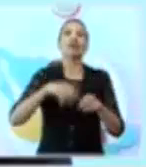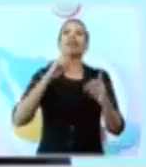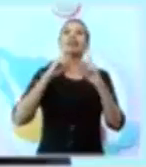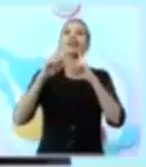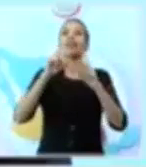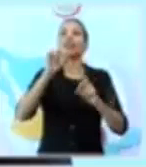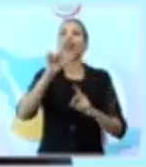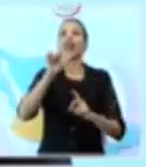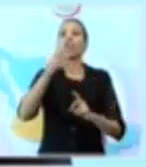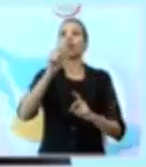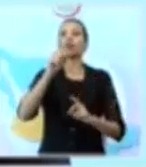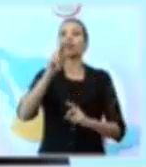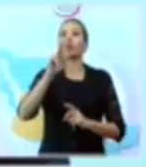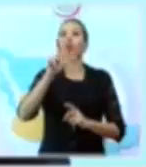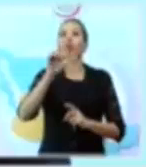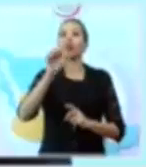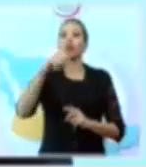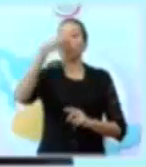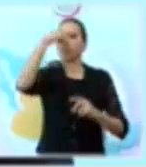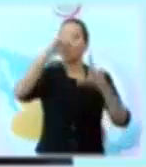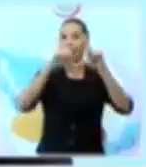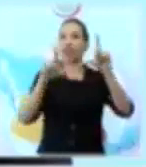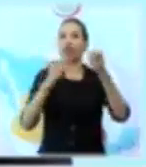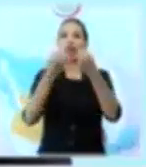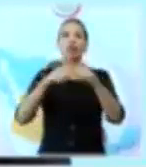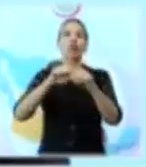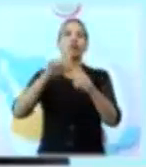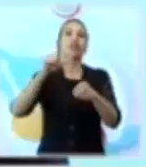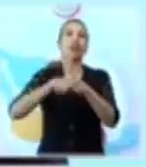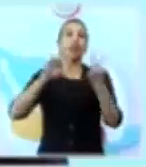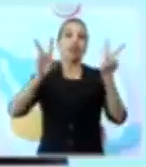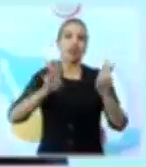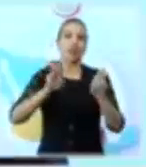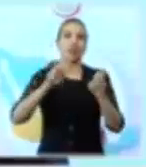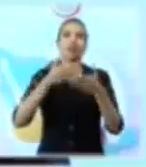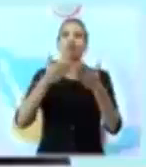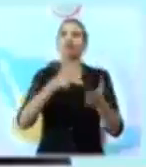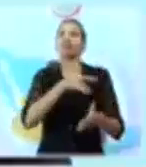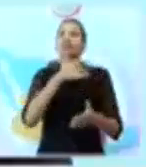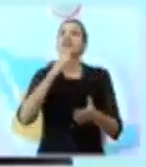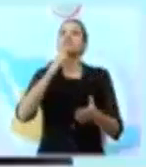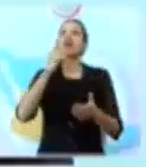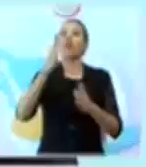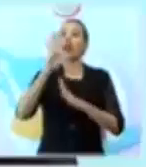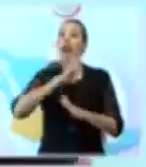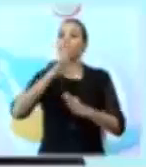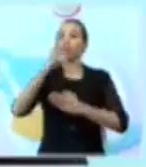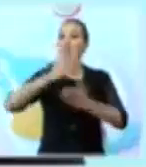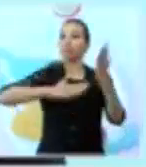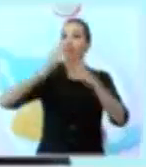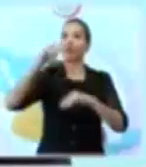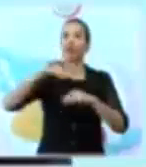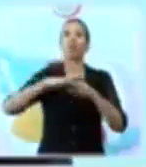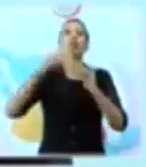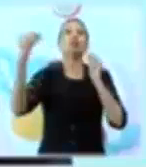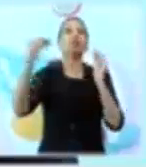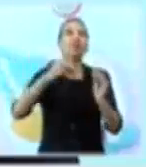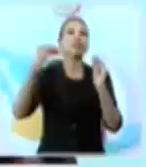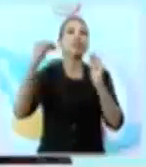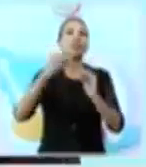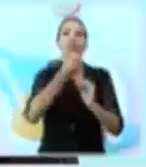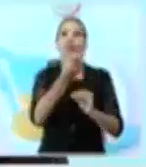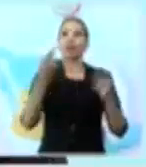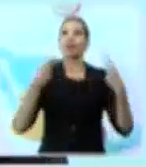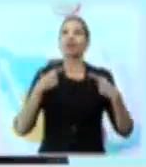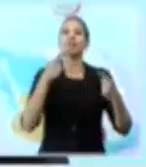Diálogos Públicos por un México Social, estando seguro del éxito de lo que aquí se debata, de lo que